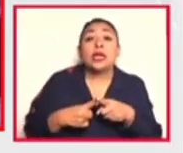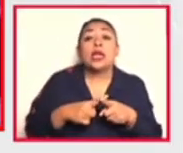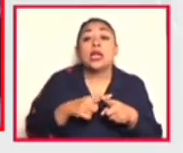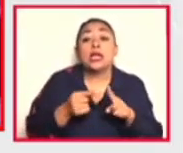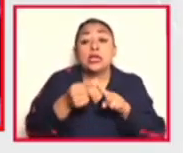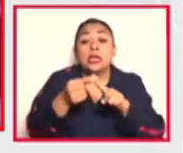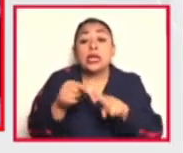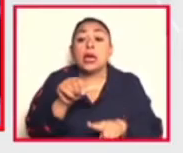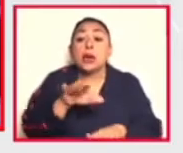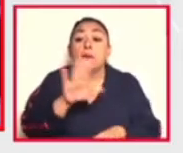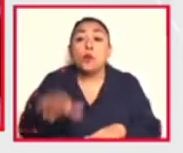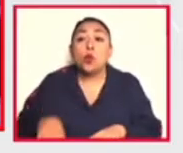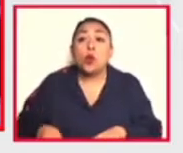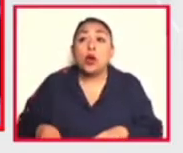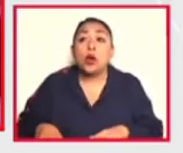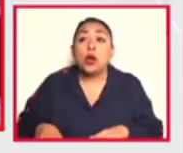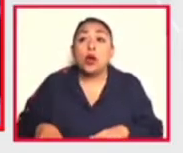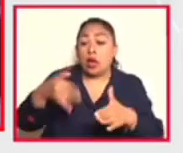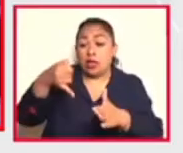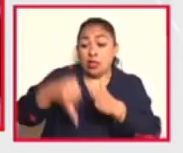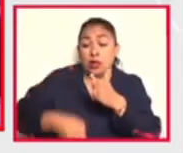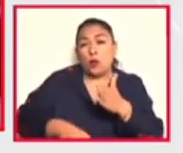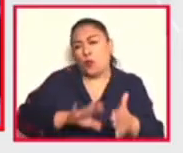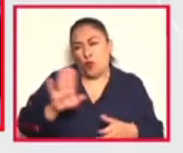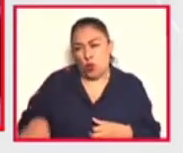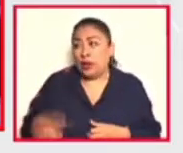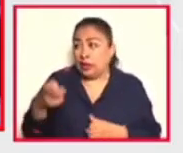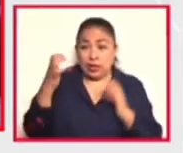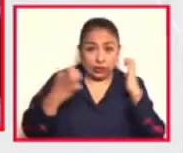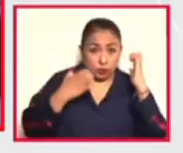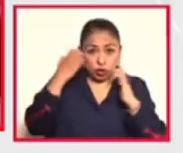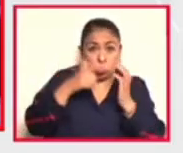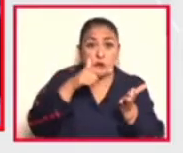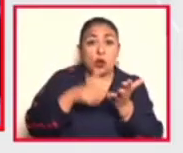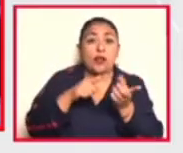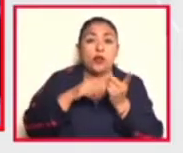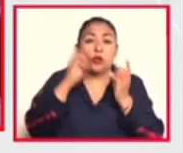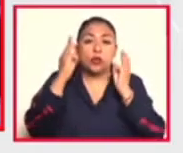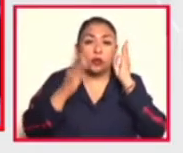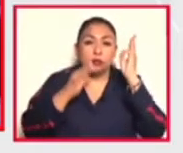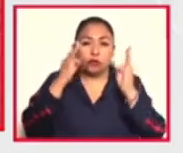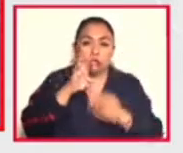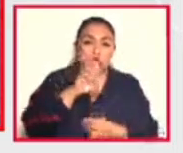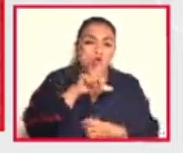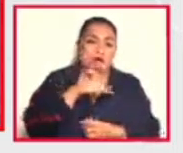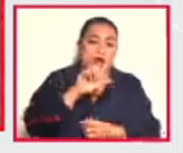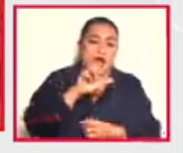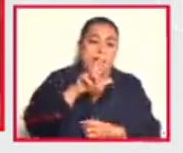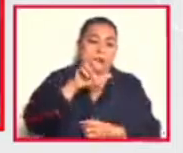al otro mundo, y de eso se trata la exposición que está en el Museo del Carmen.